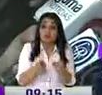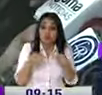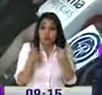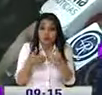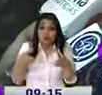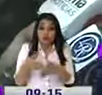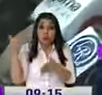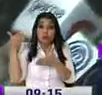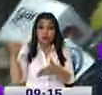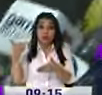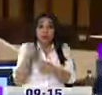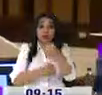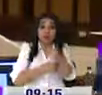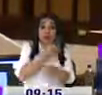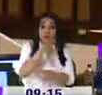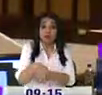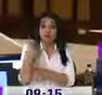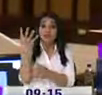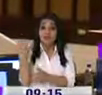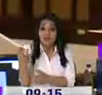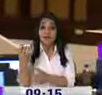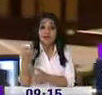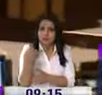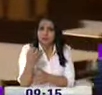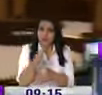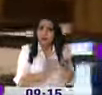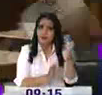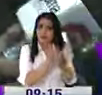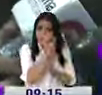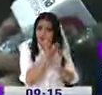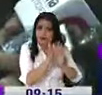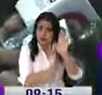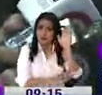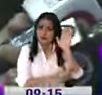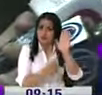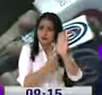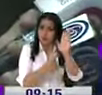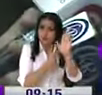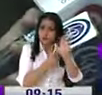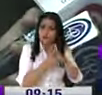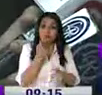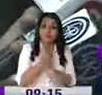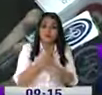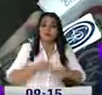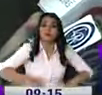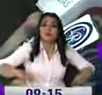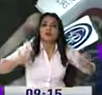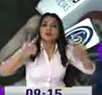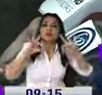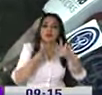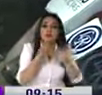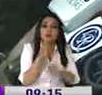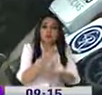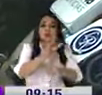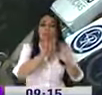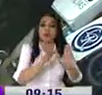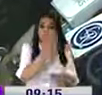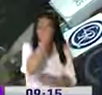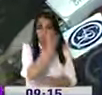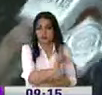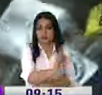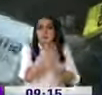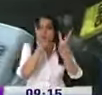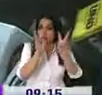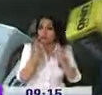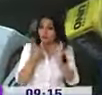bloque de país en 2015 quien dio paso a esta figura legal. Por eso siempre es importante que sea el Ecuador quien decida sobre estos